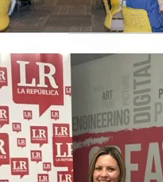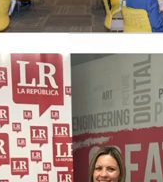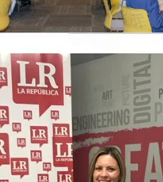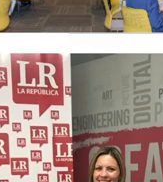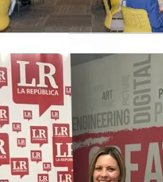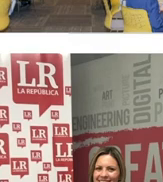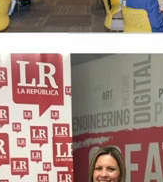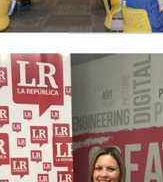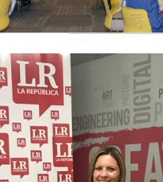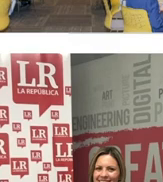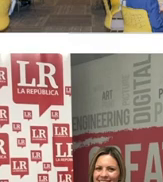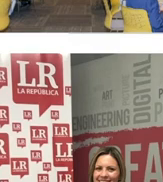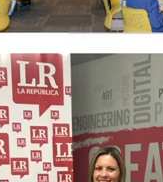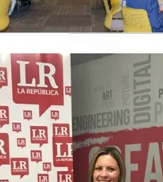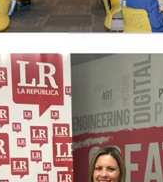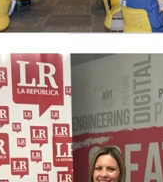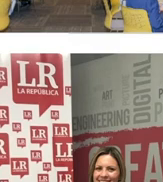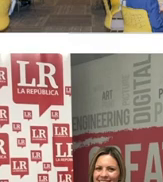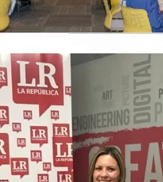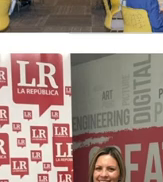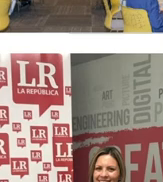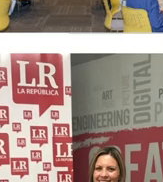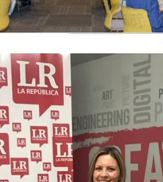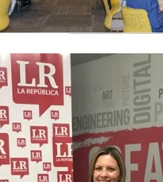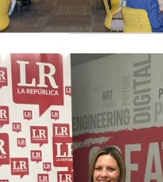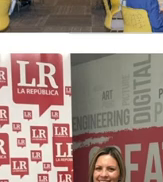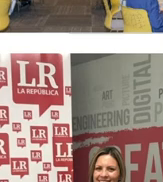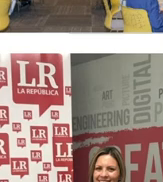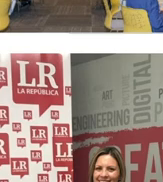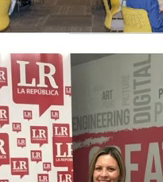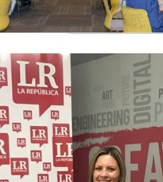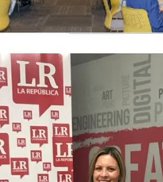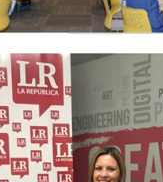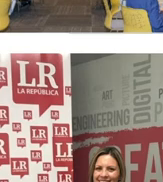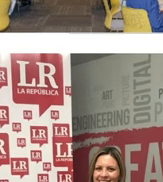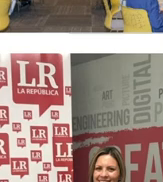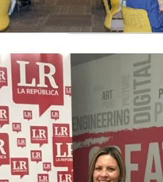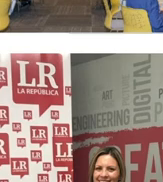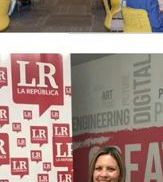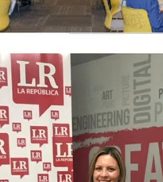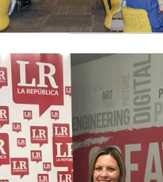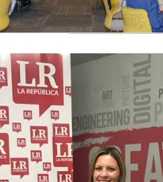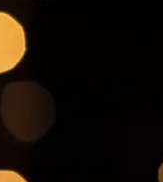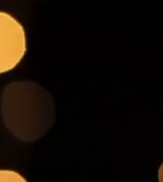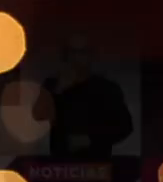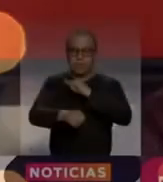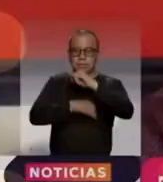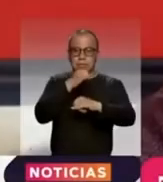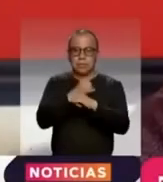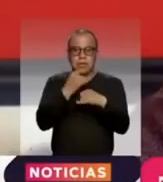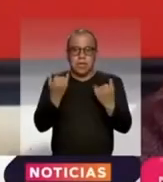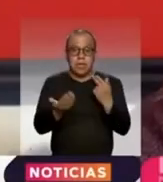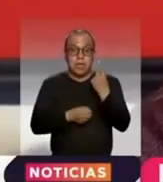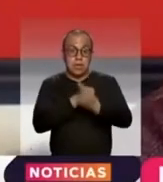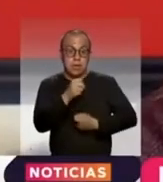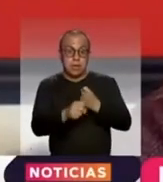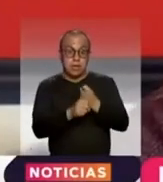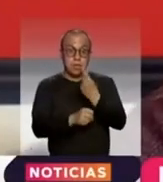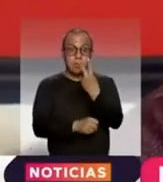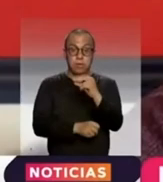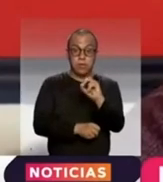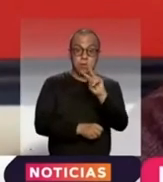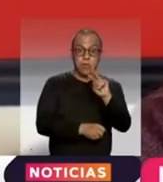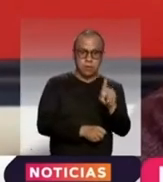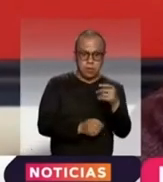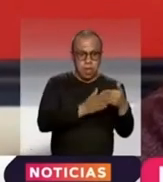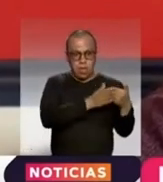internacionales y que la derrama económica calculada, de acuerdo a como te contaba, ha sido de más de 255.000 millones de pesos. A partir del 2021 y hasta